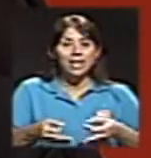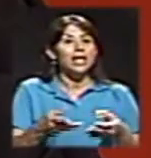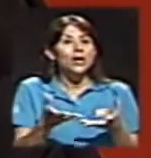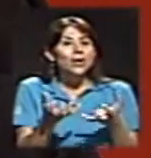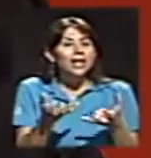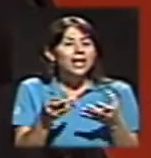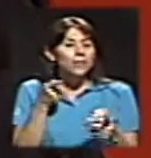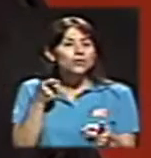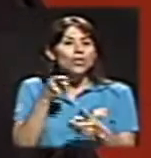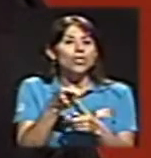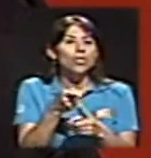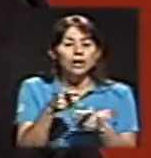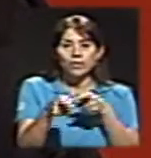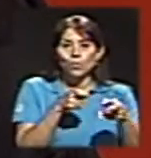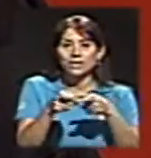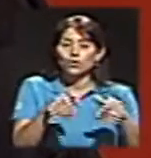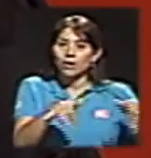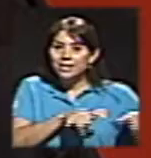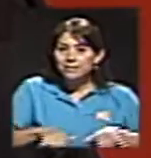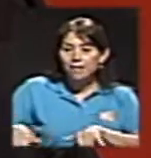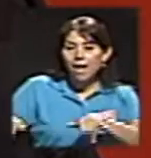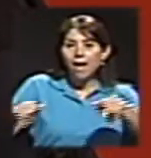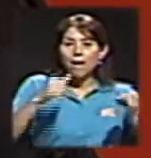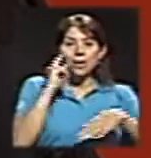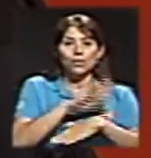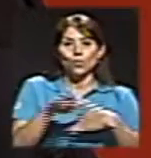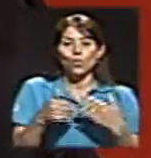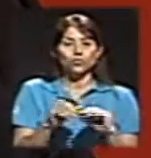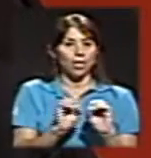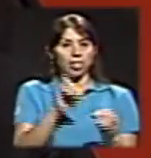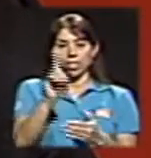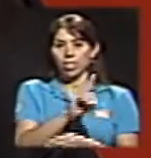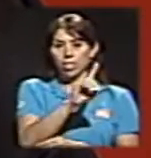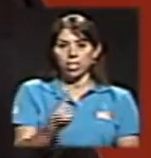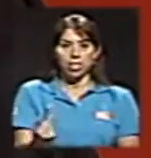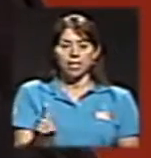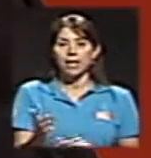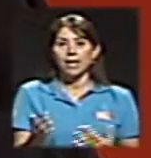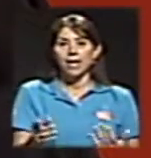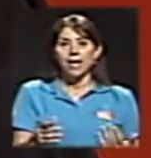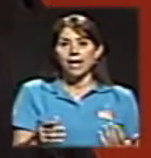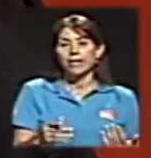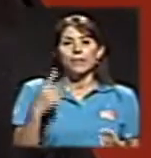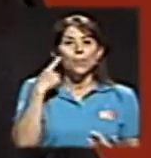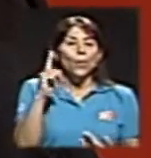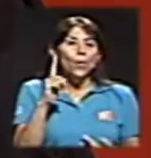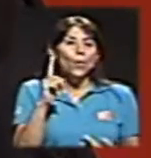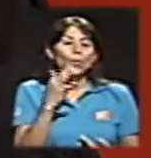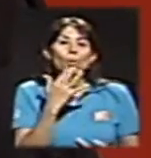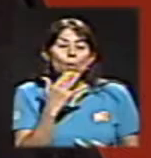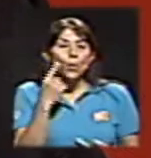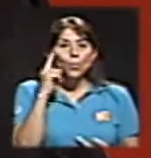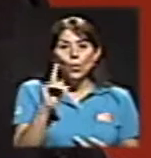sea estándar para todos los participantes, que no discrimine, digamos, en función de su tamaño, de ser más viejo